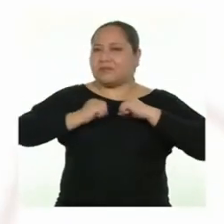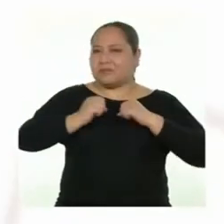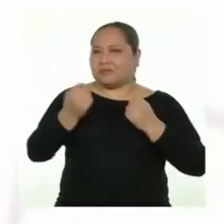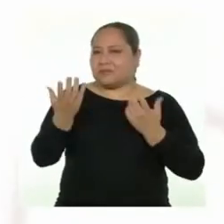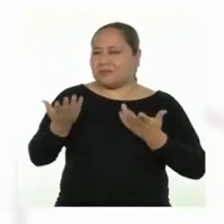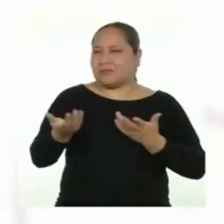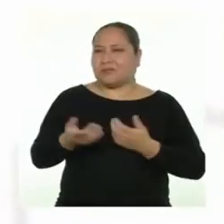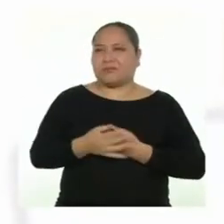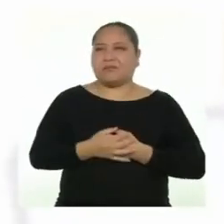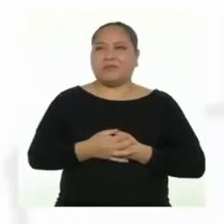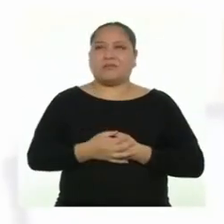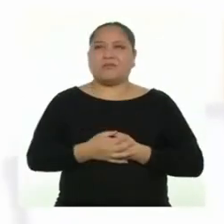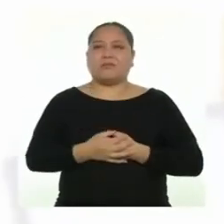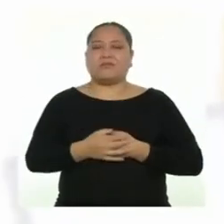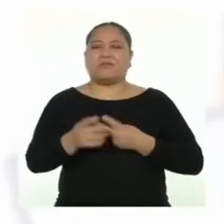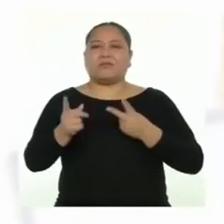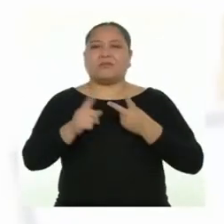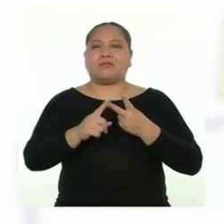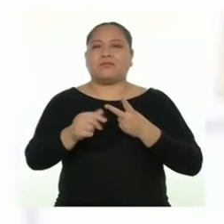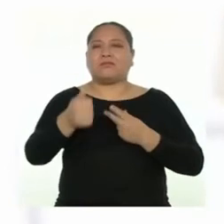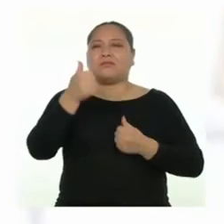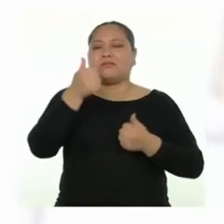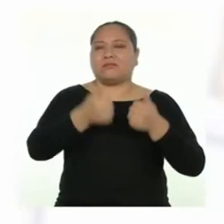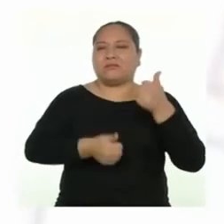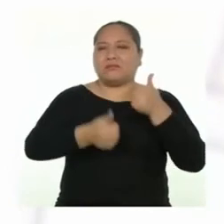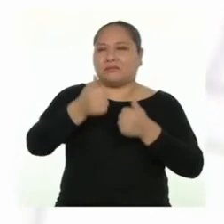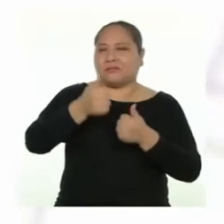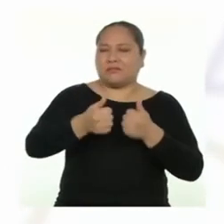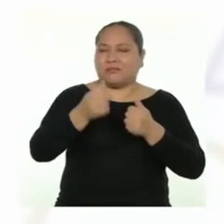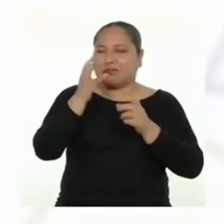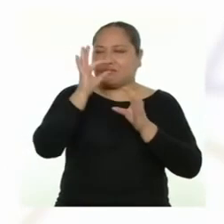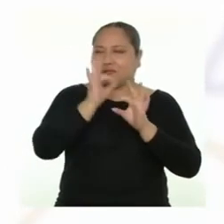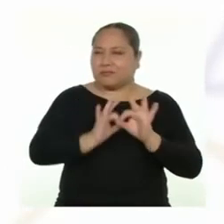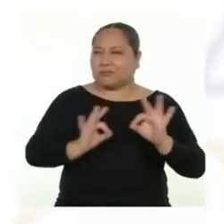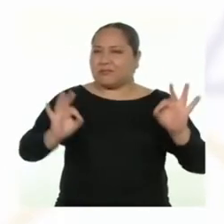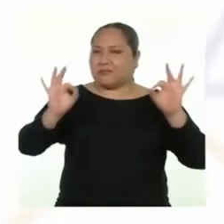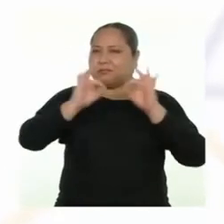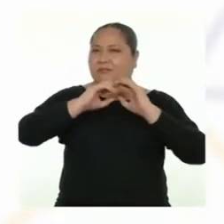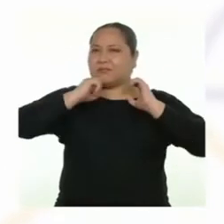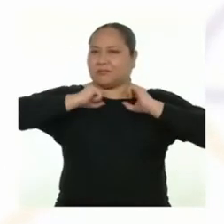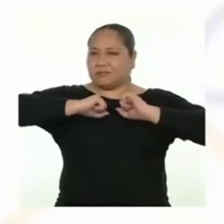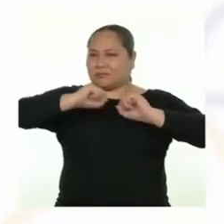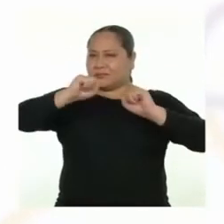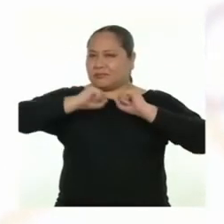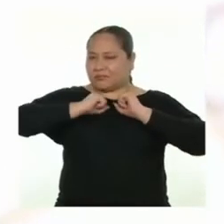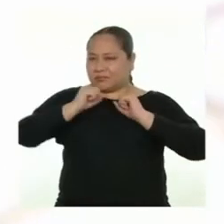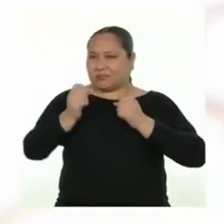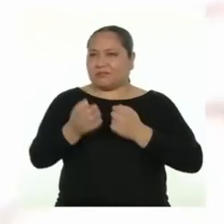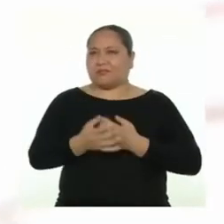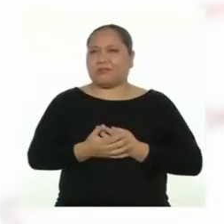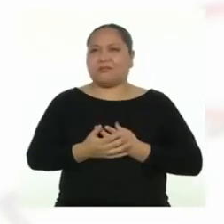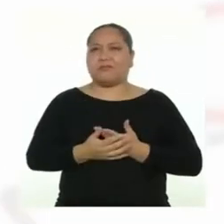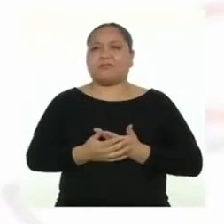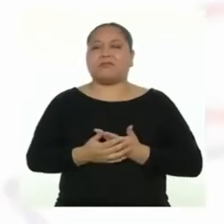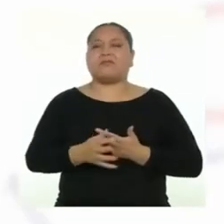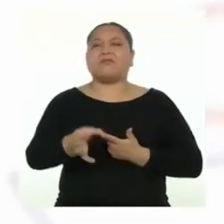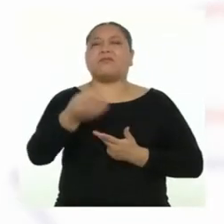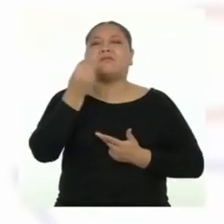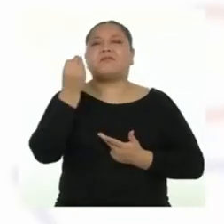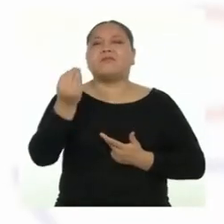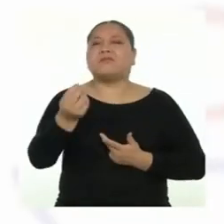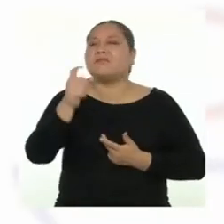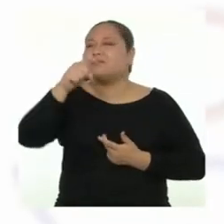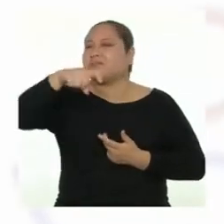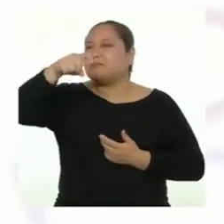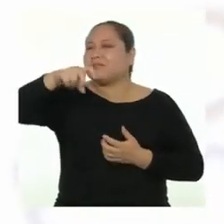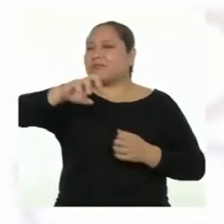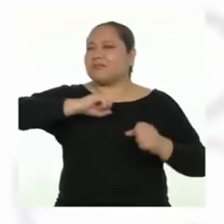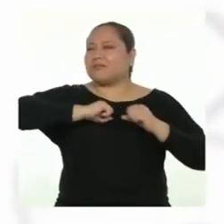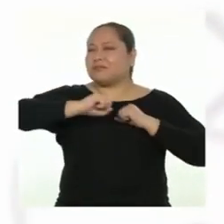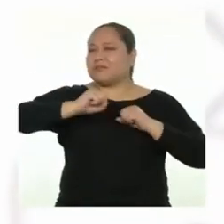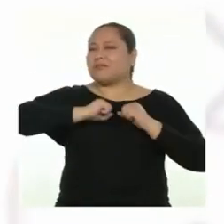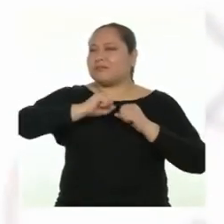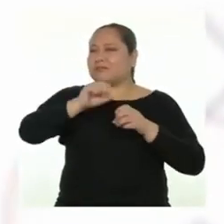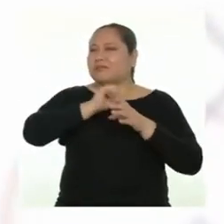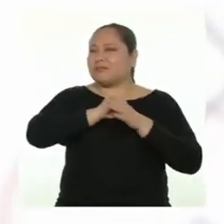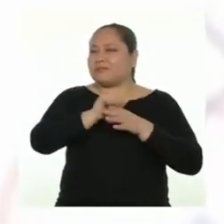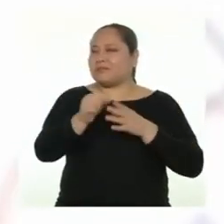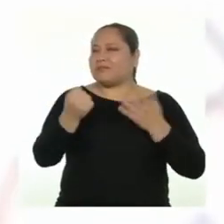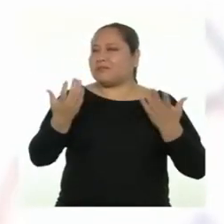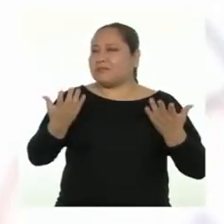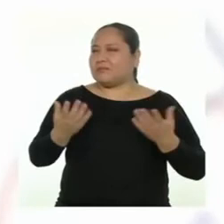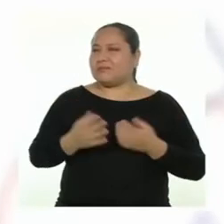física? ¿Cuál es la importancia de la actividad física? ¿Por qué se debe practicar algún